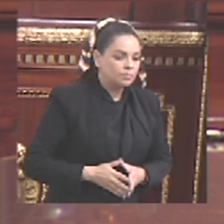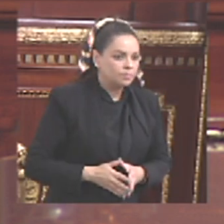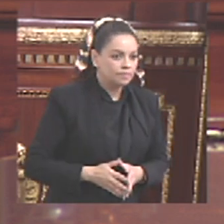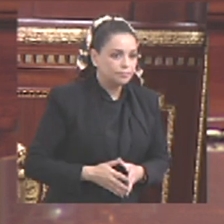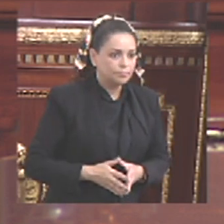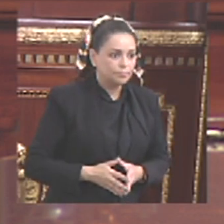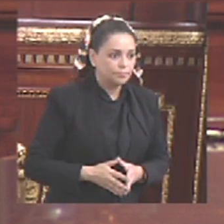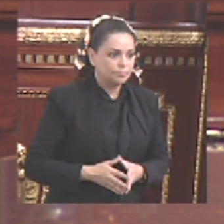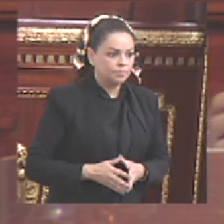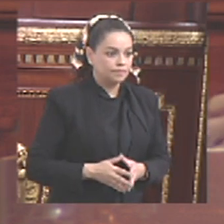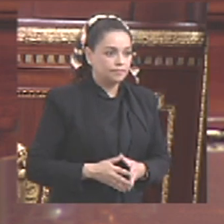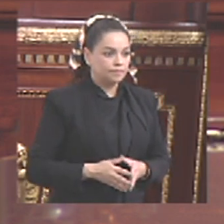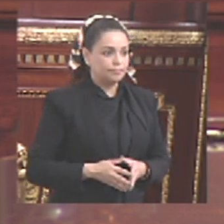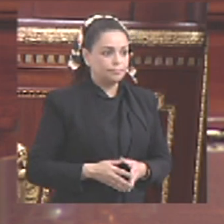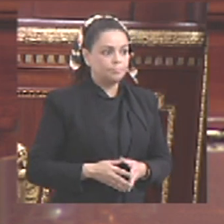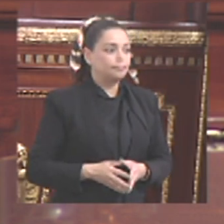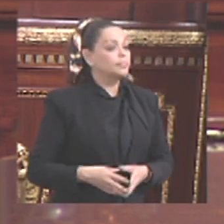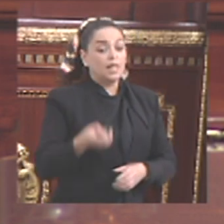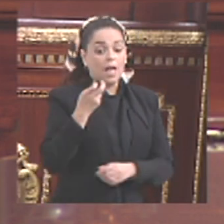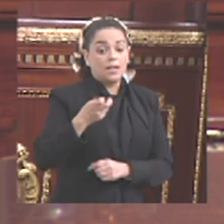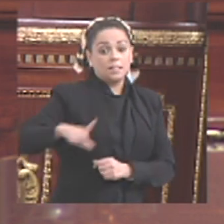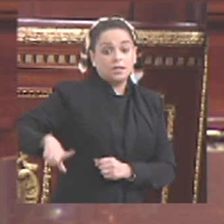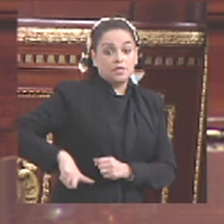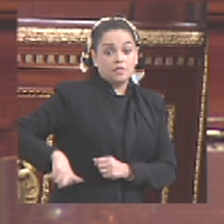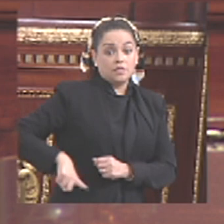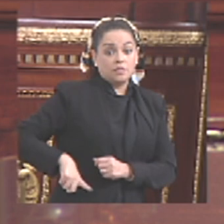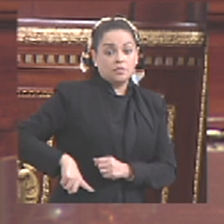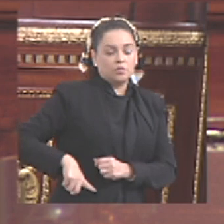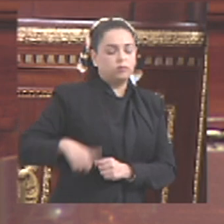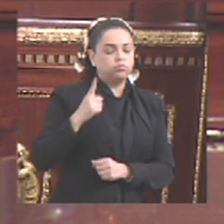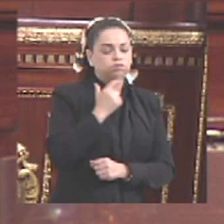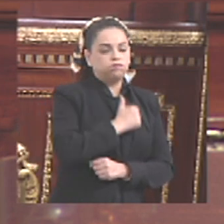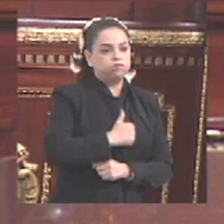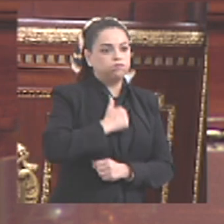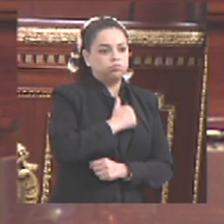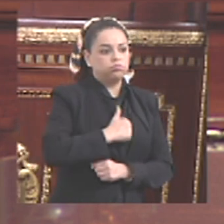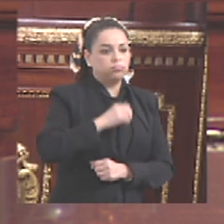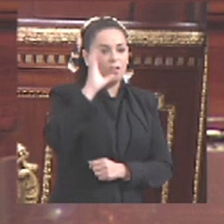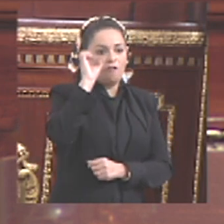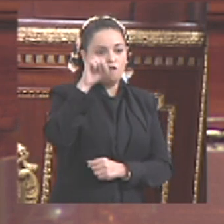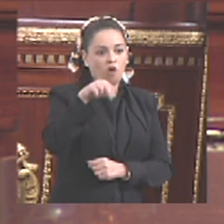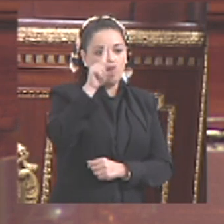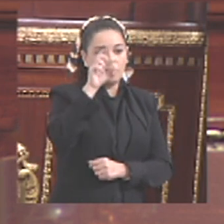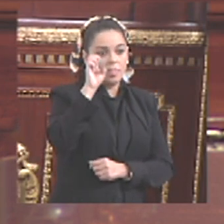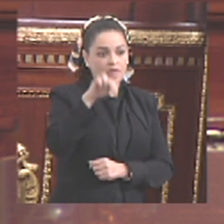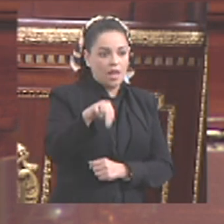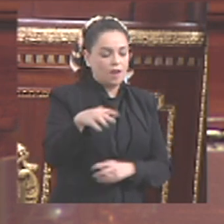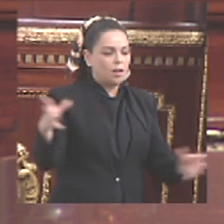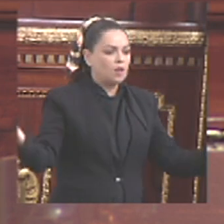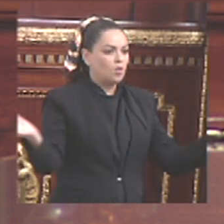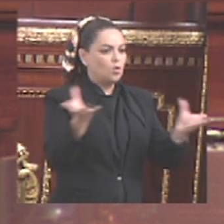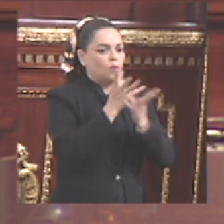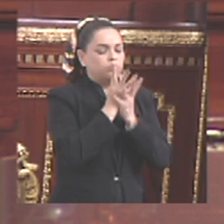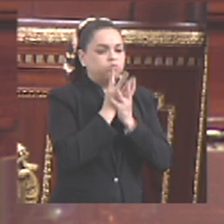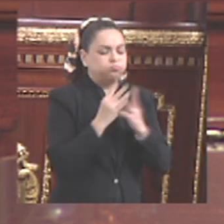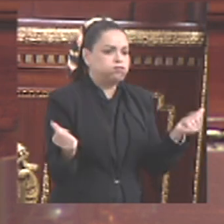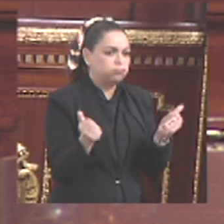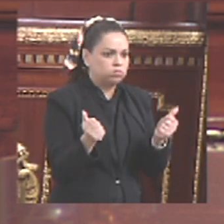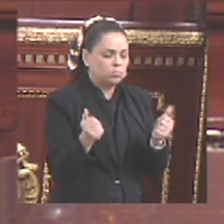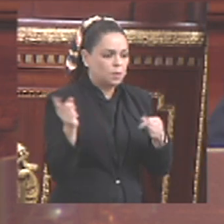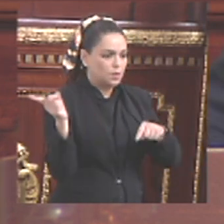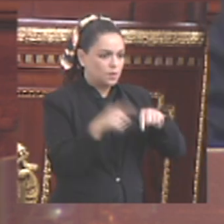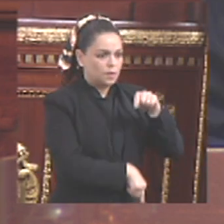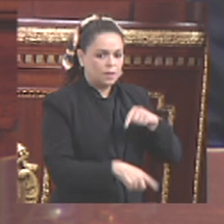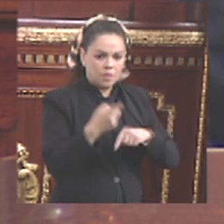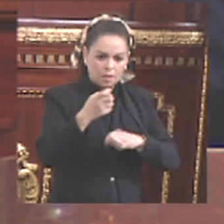administración, lamentablemente se extinguió de un plumazo el Fonden. Todos los chilangos deben de